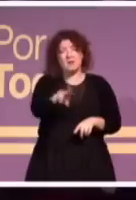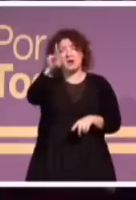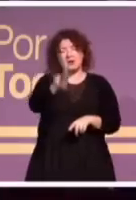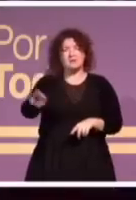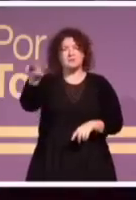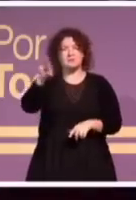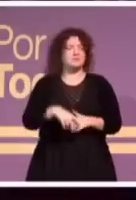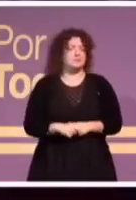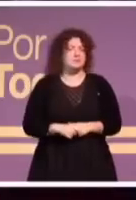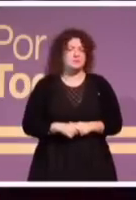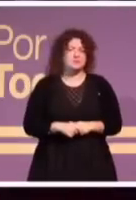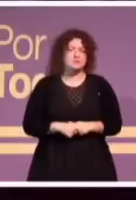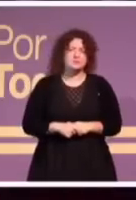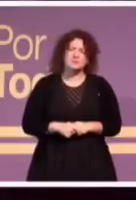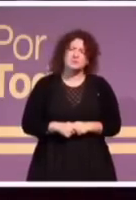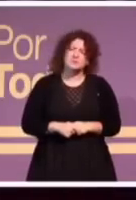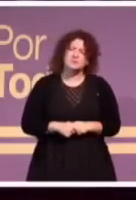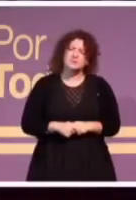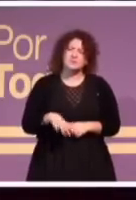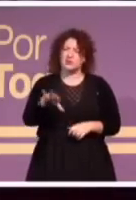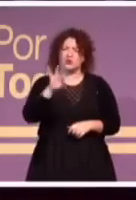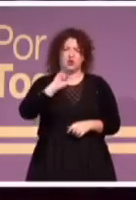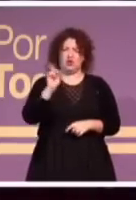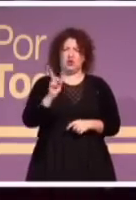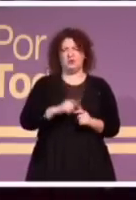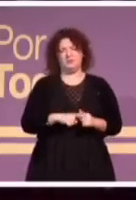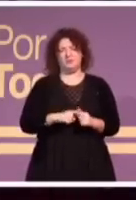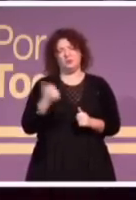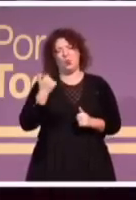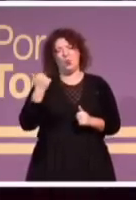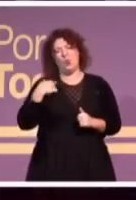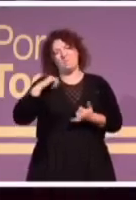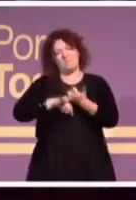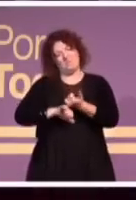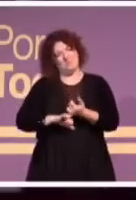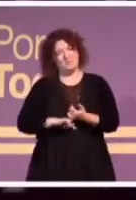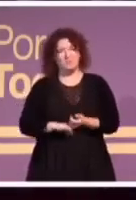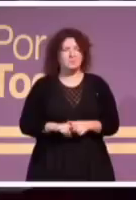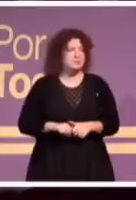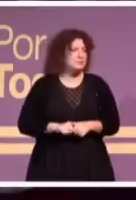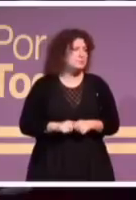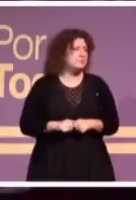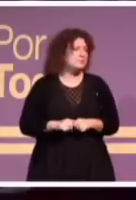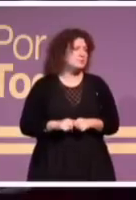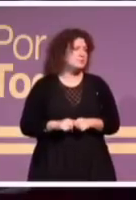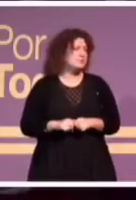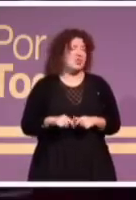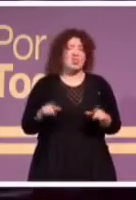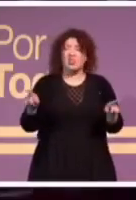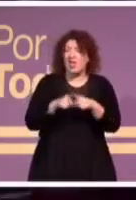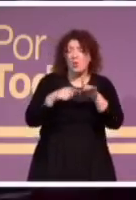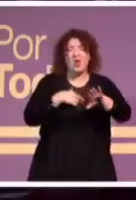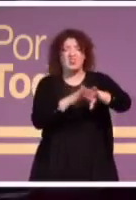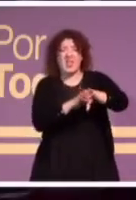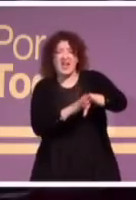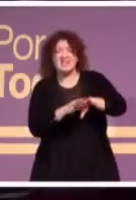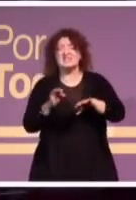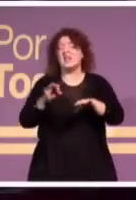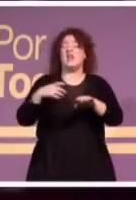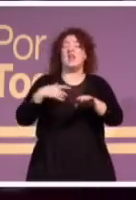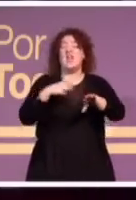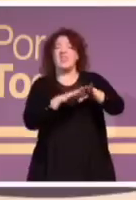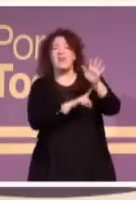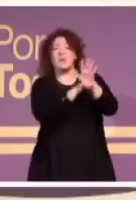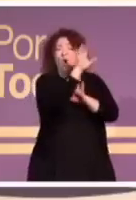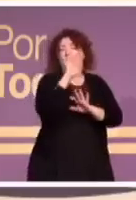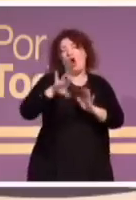tomas decisiones, las toma por ti un macho alfa. Da igual que se diga desde la derecha o desde la progresía